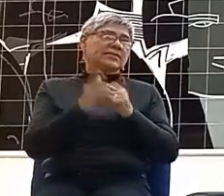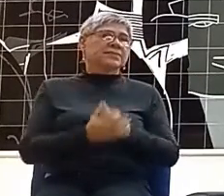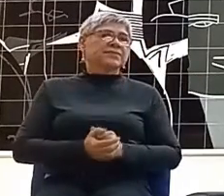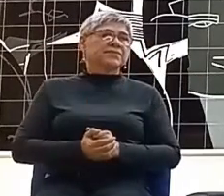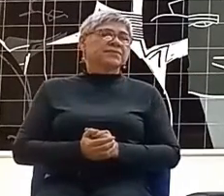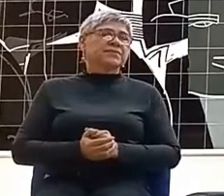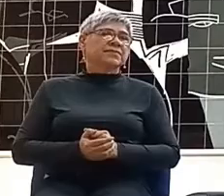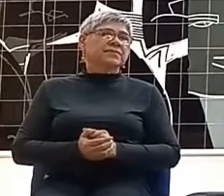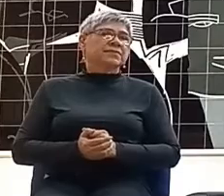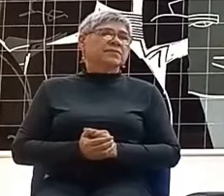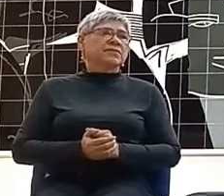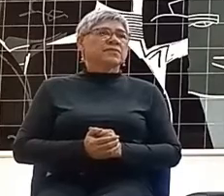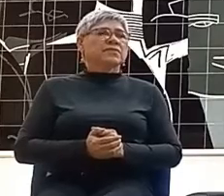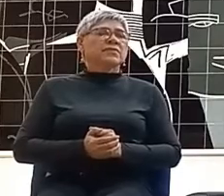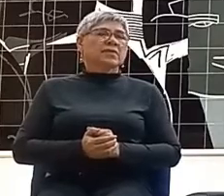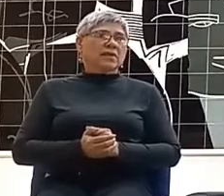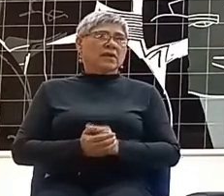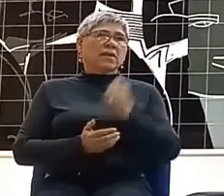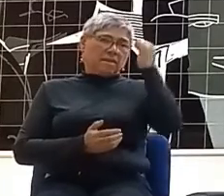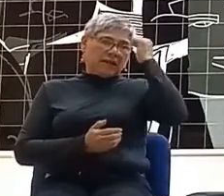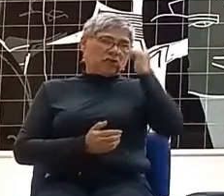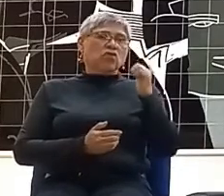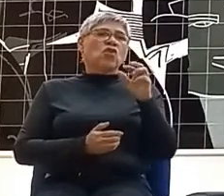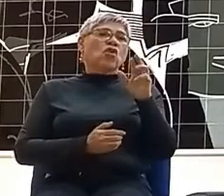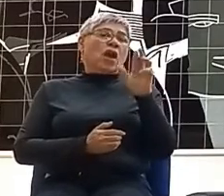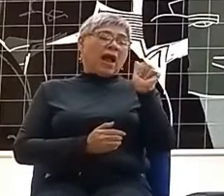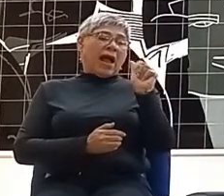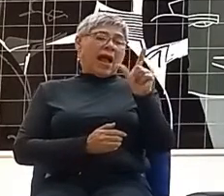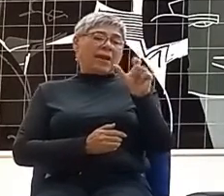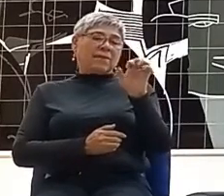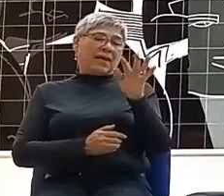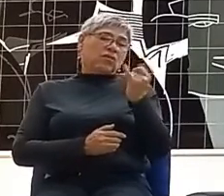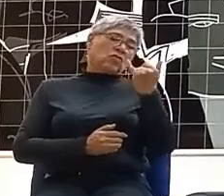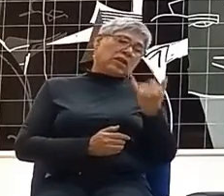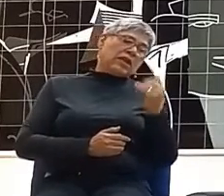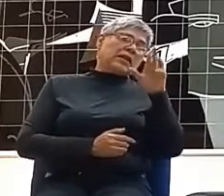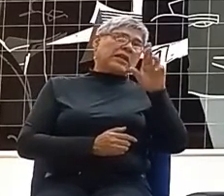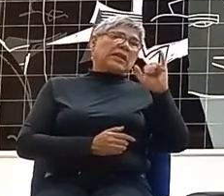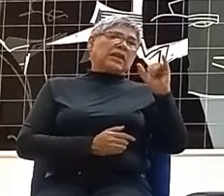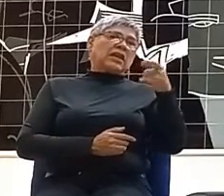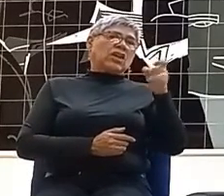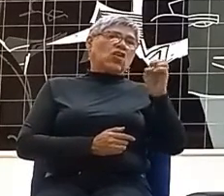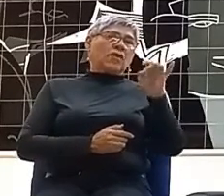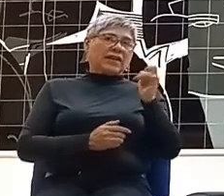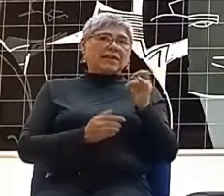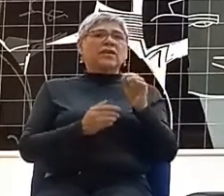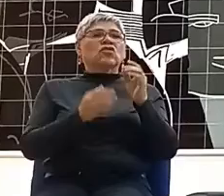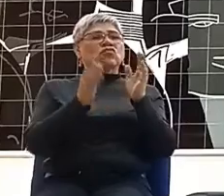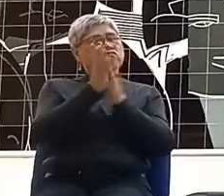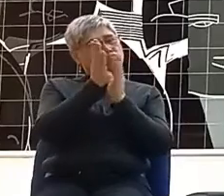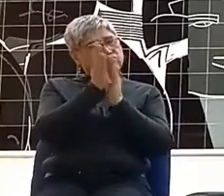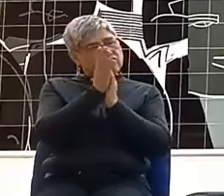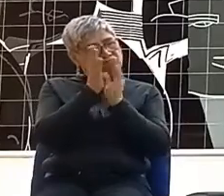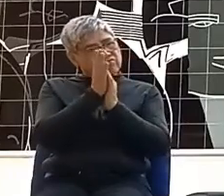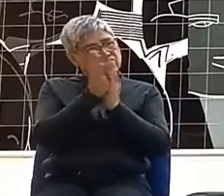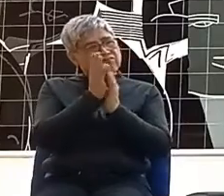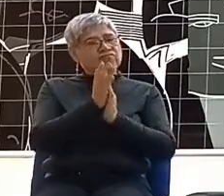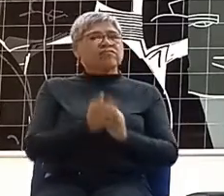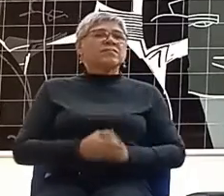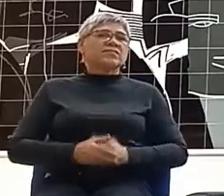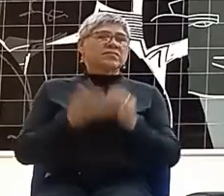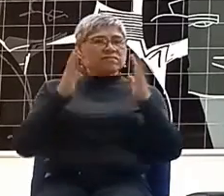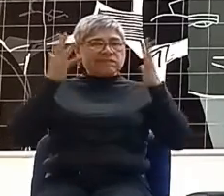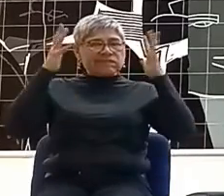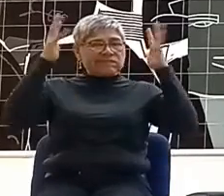Verón y el maestro Rigoberto Gil. Bienvenidos, con un fuerte aplauso, y que comience esta